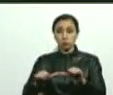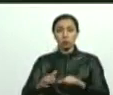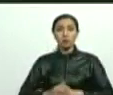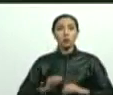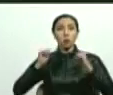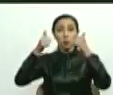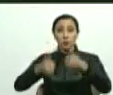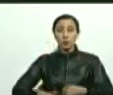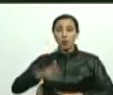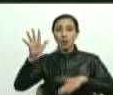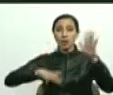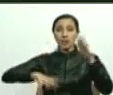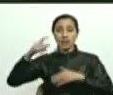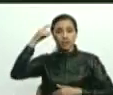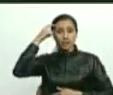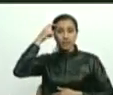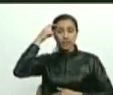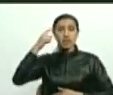día 15